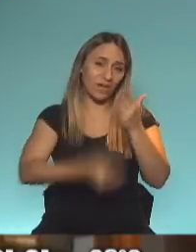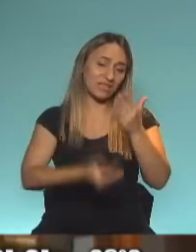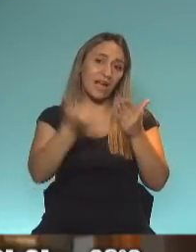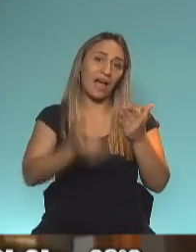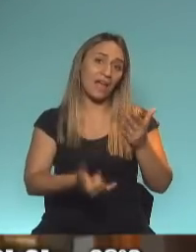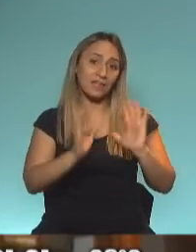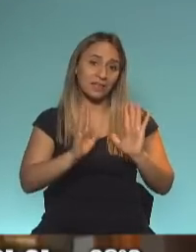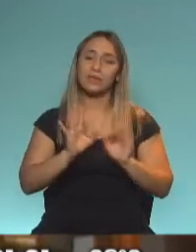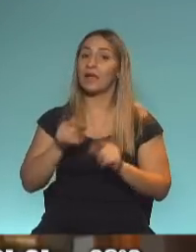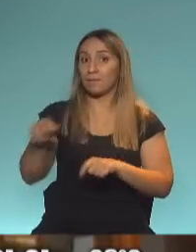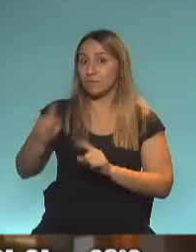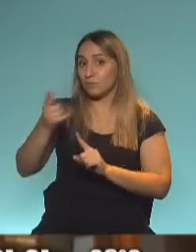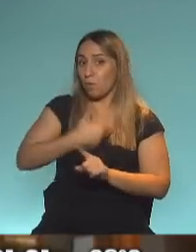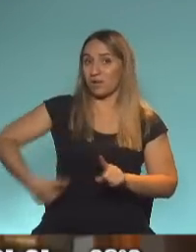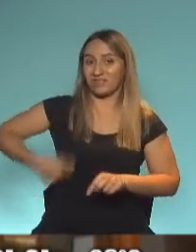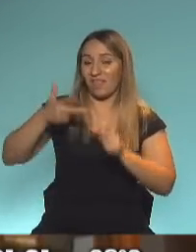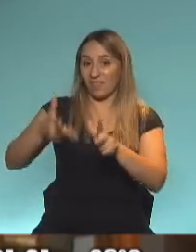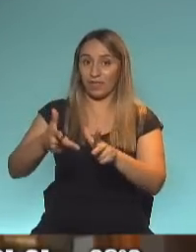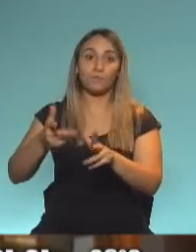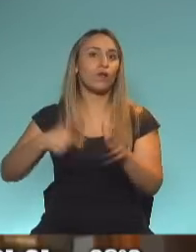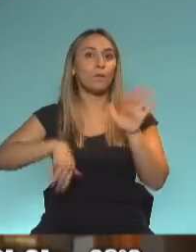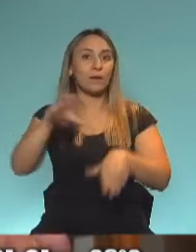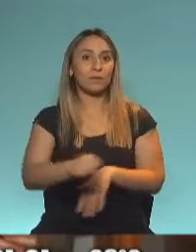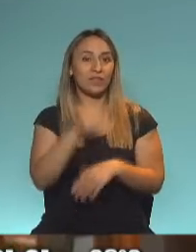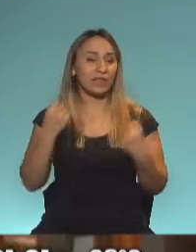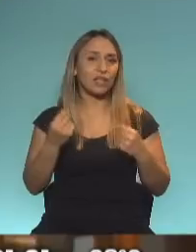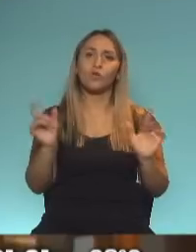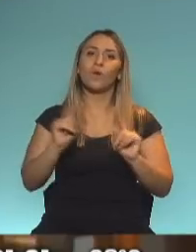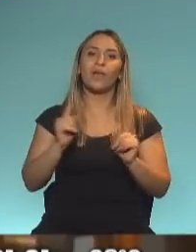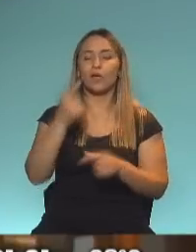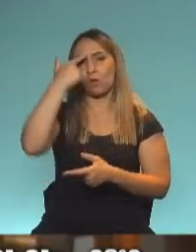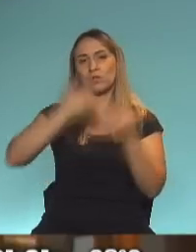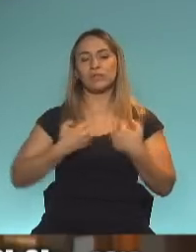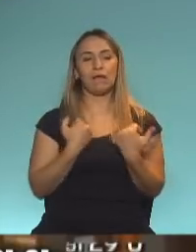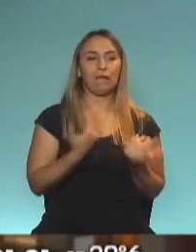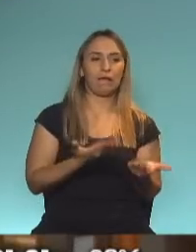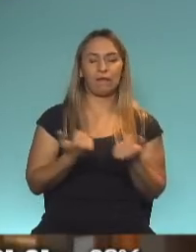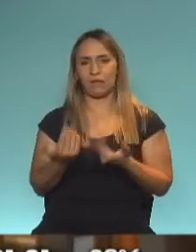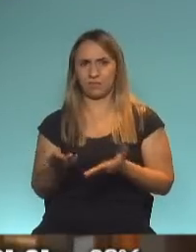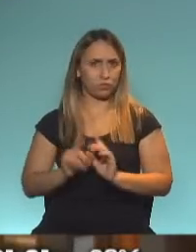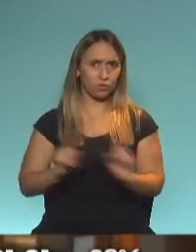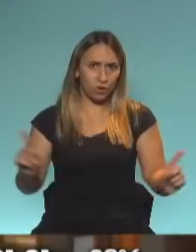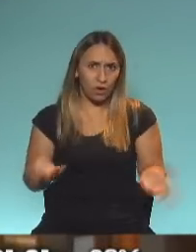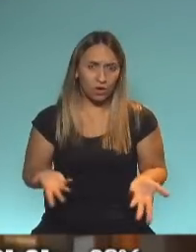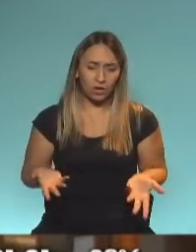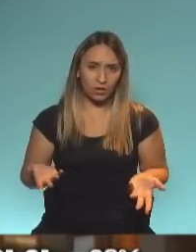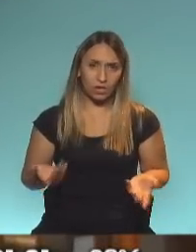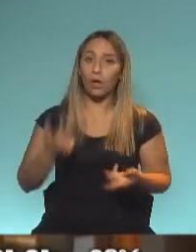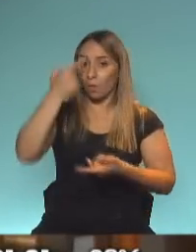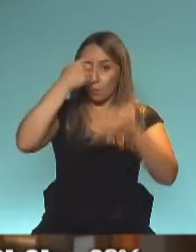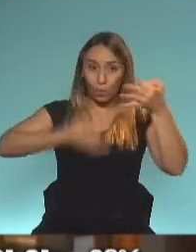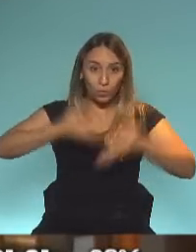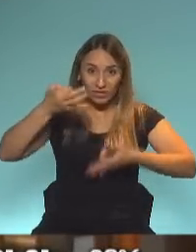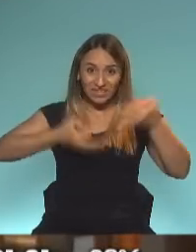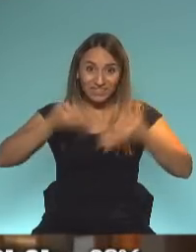el presidente. Porque acá lo importante es que no sea para un lado o para otro, sino que no forme parte